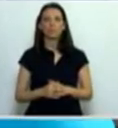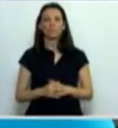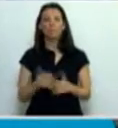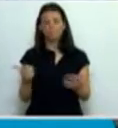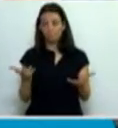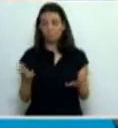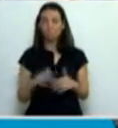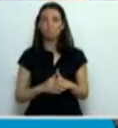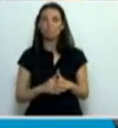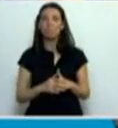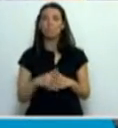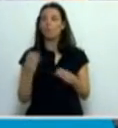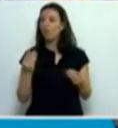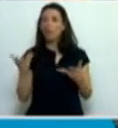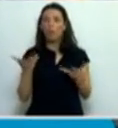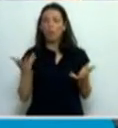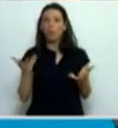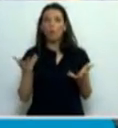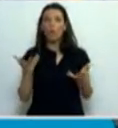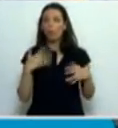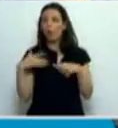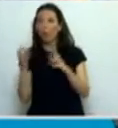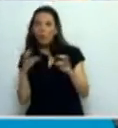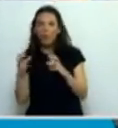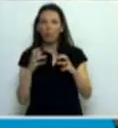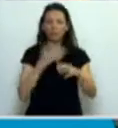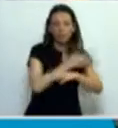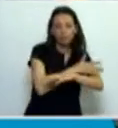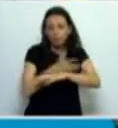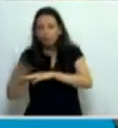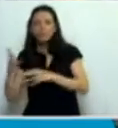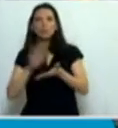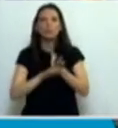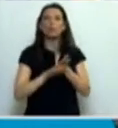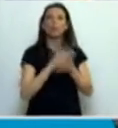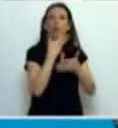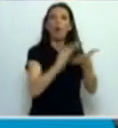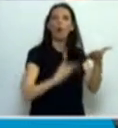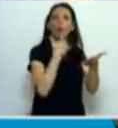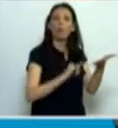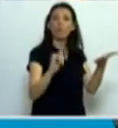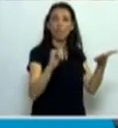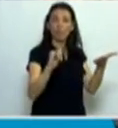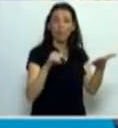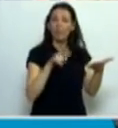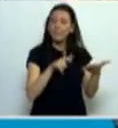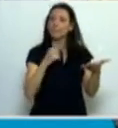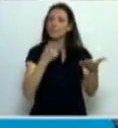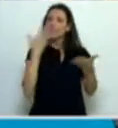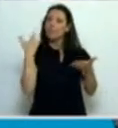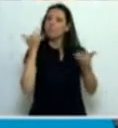Bien, la manera en que se desarrollan habitualmente estos debates sobre la cuenta de inversión muestran precisamente una de las cosas que marcamos